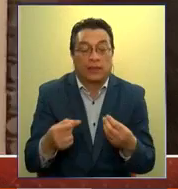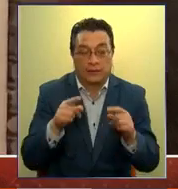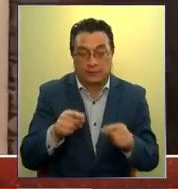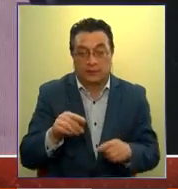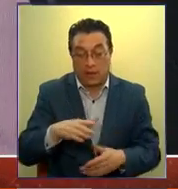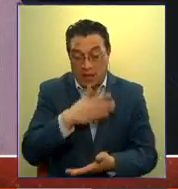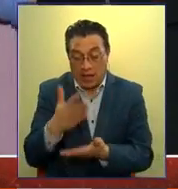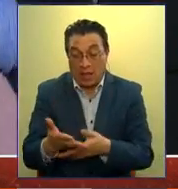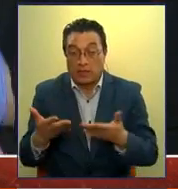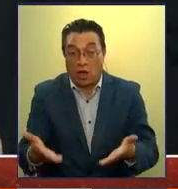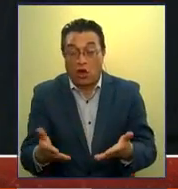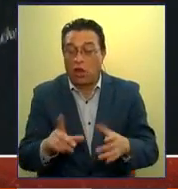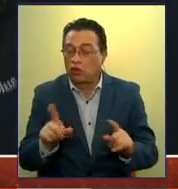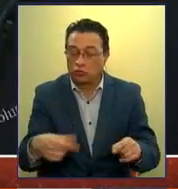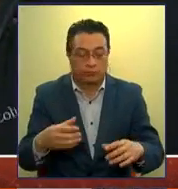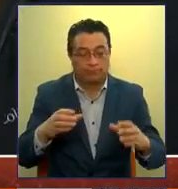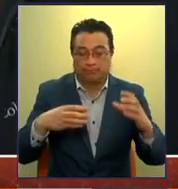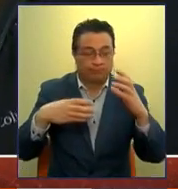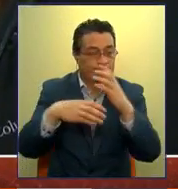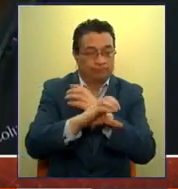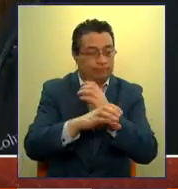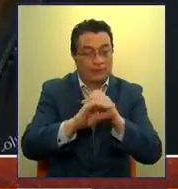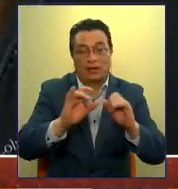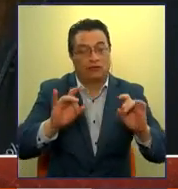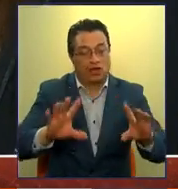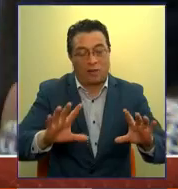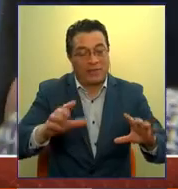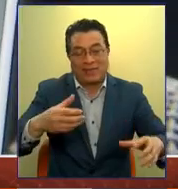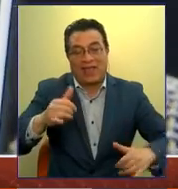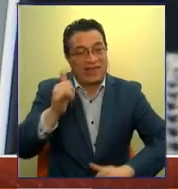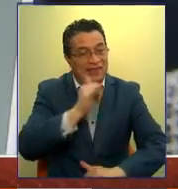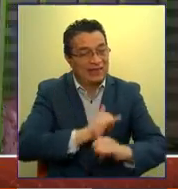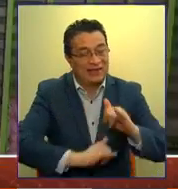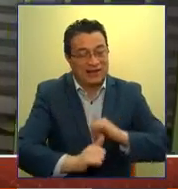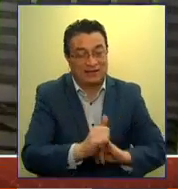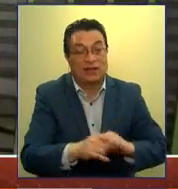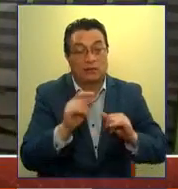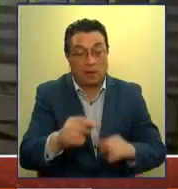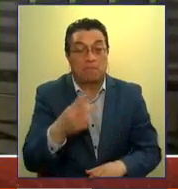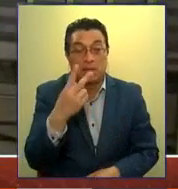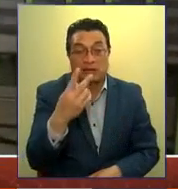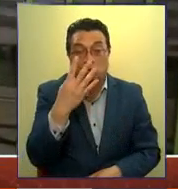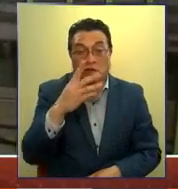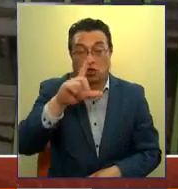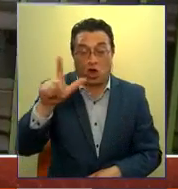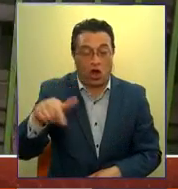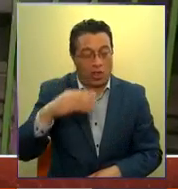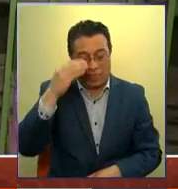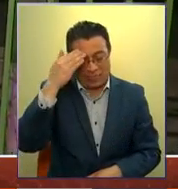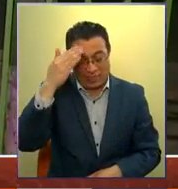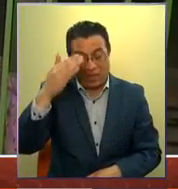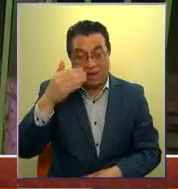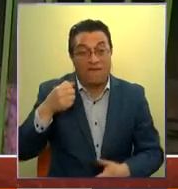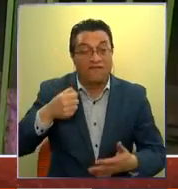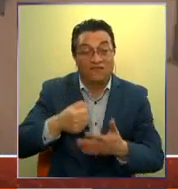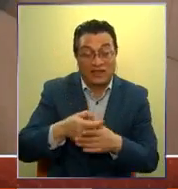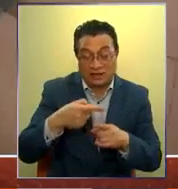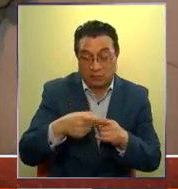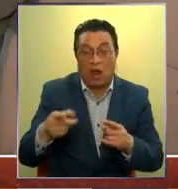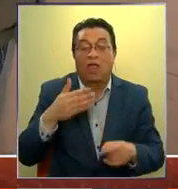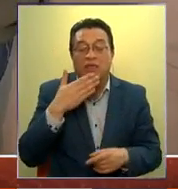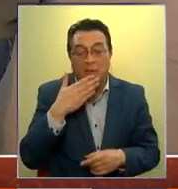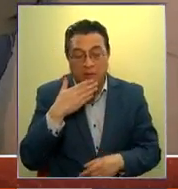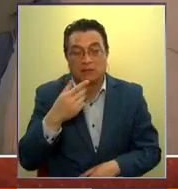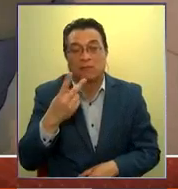siendo telemático, y los sitios web van a estar abiertos 24 horas al día, inclusive el fin de semana. Por lo